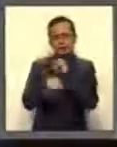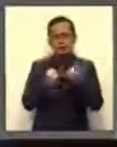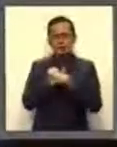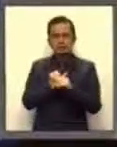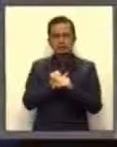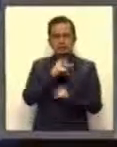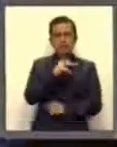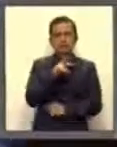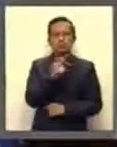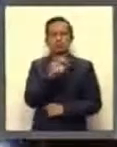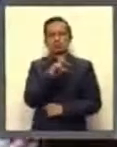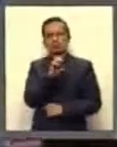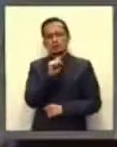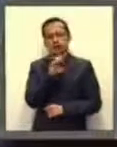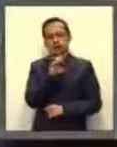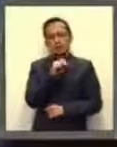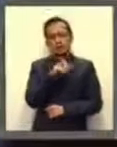Morena votará a favor.